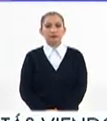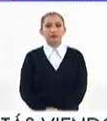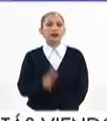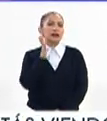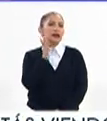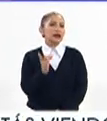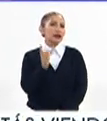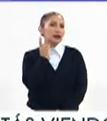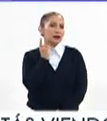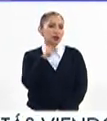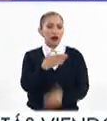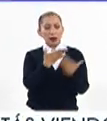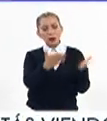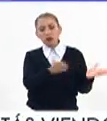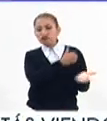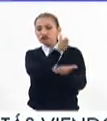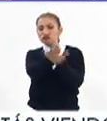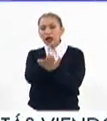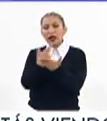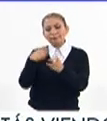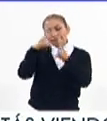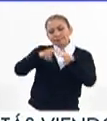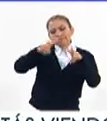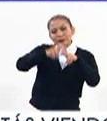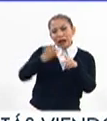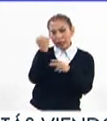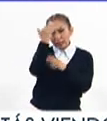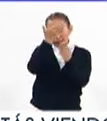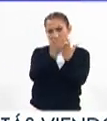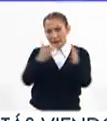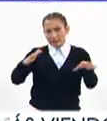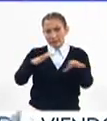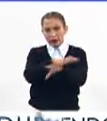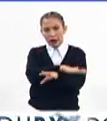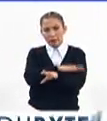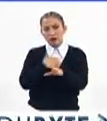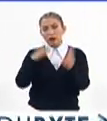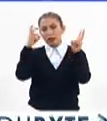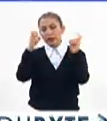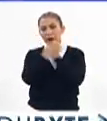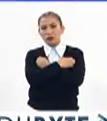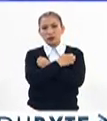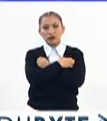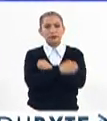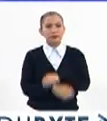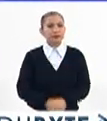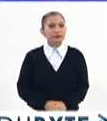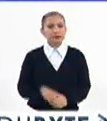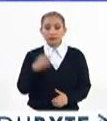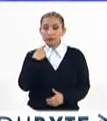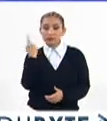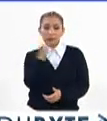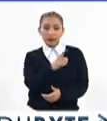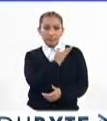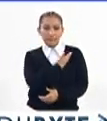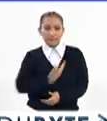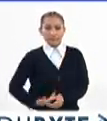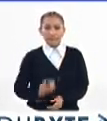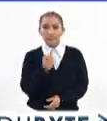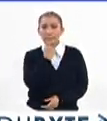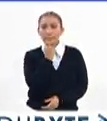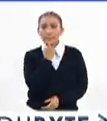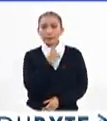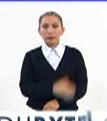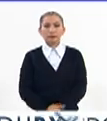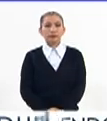La Cámara de Diputados abrió sus puertas al análisis de la iniciativa de reforma en materia educativa, enviada por el presidente Andrés